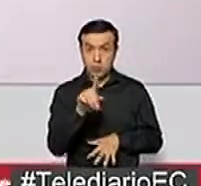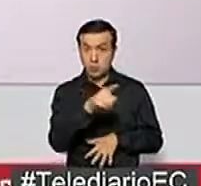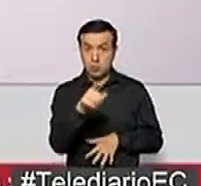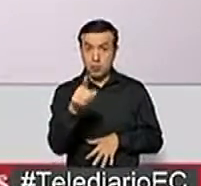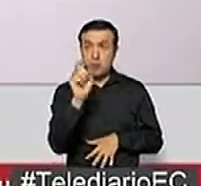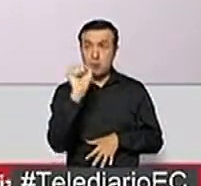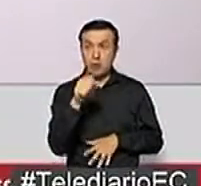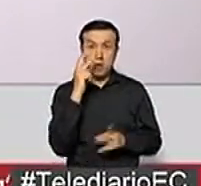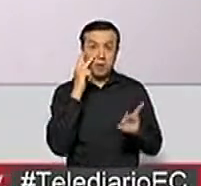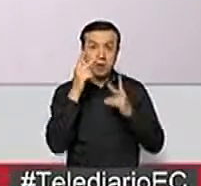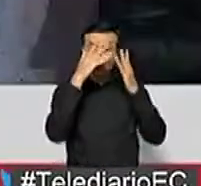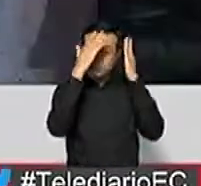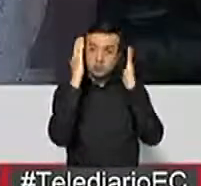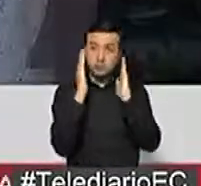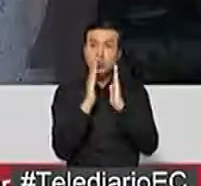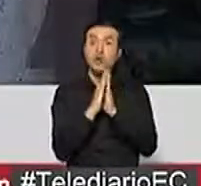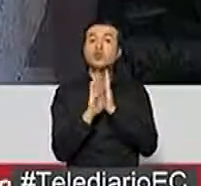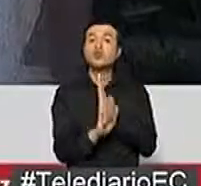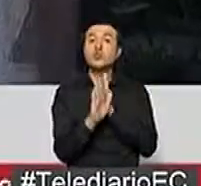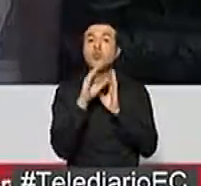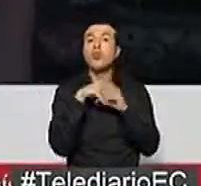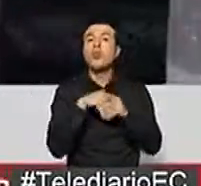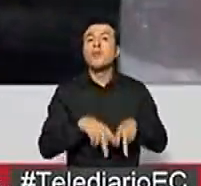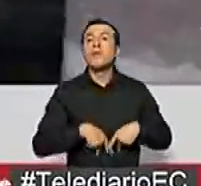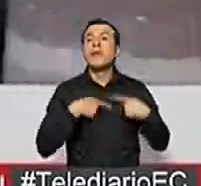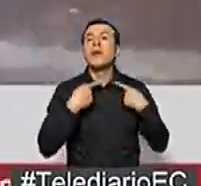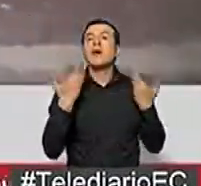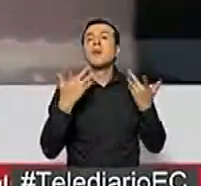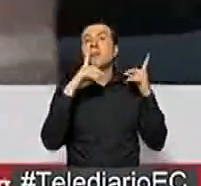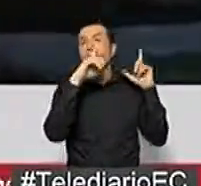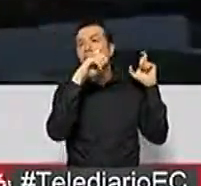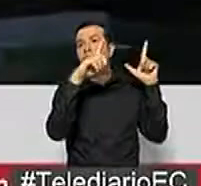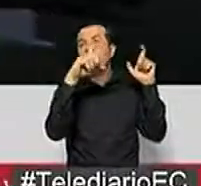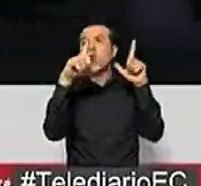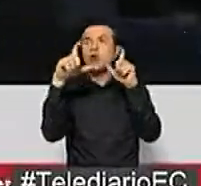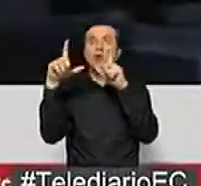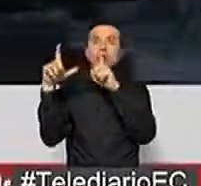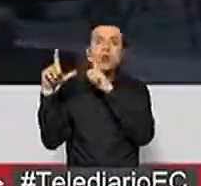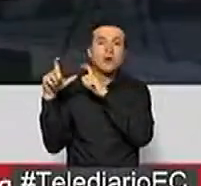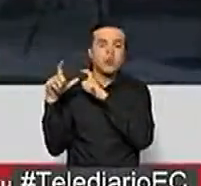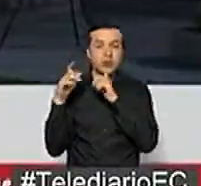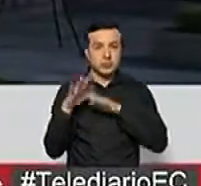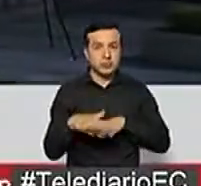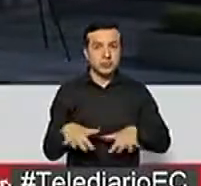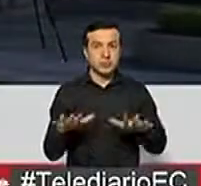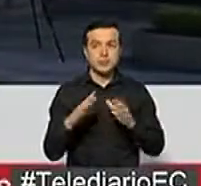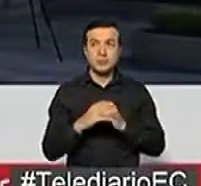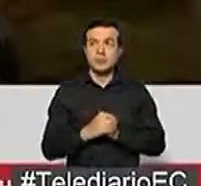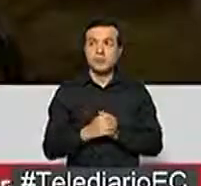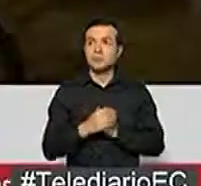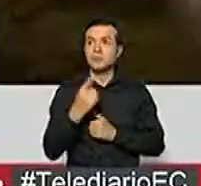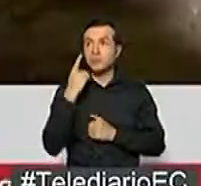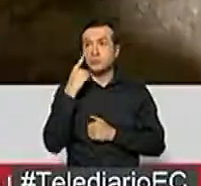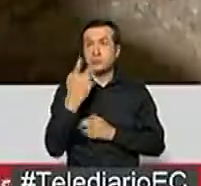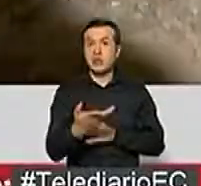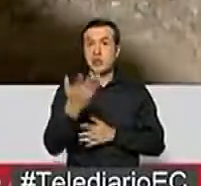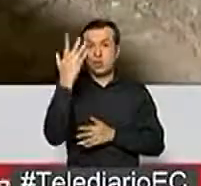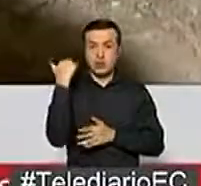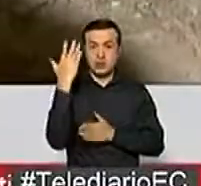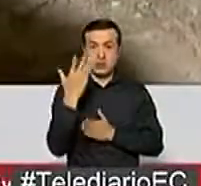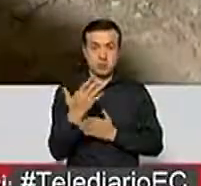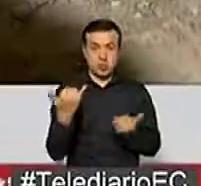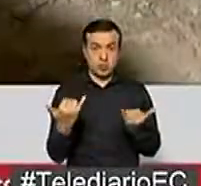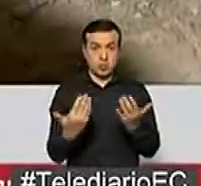la vida de las hermanas carmelitas a través de la exposición fotográfica Abriendo Puertas, Buscando Voces. Tanto en el portafolio antiguo como en el